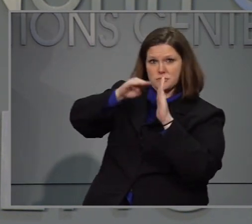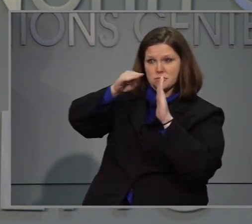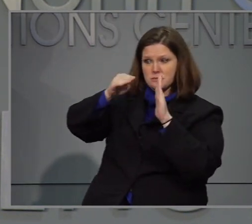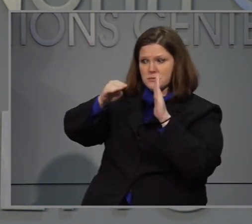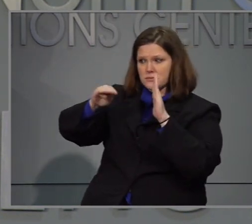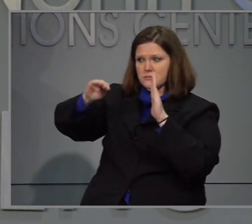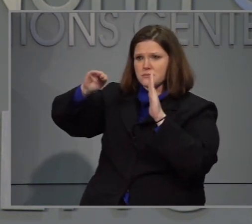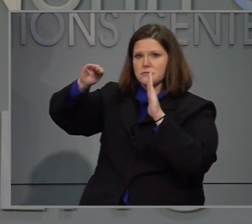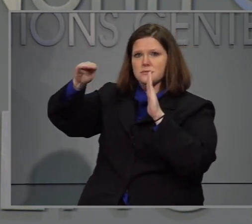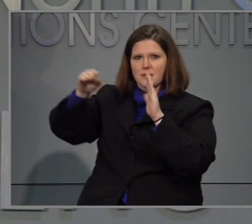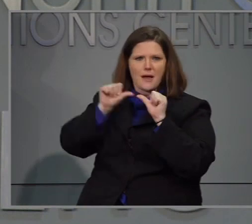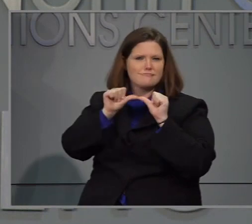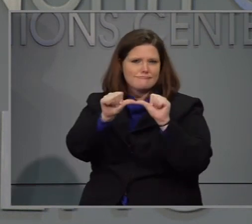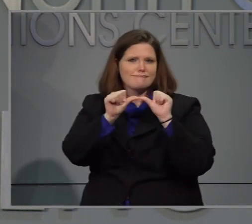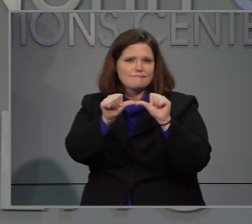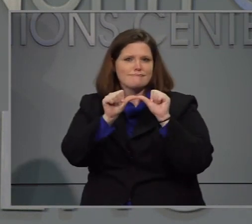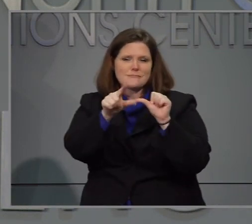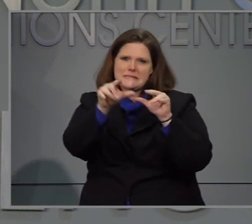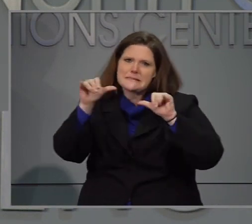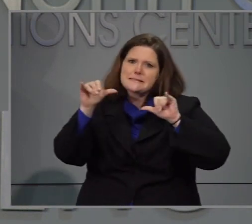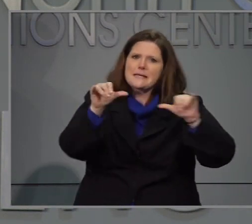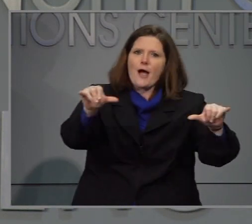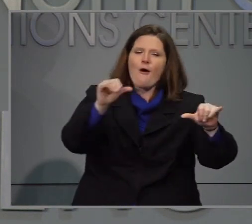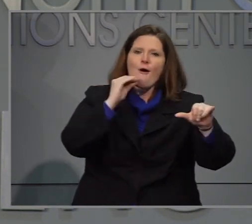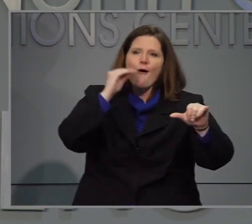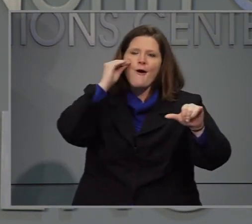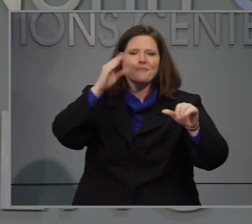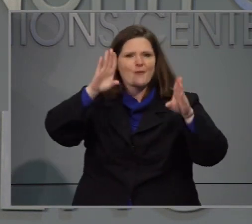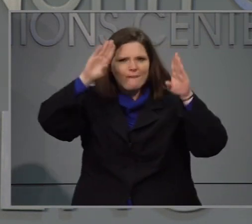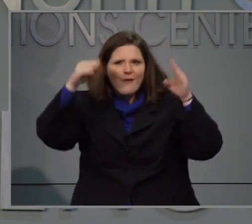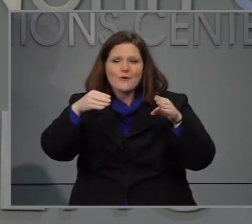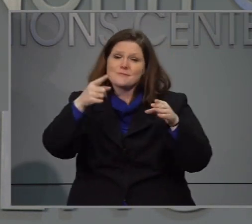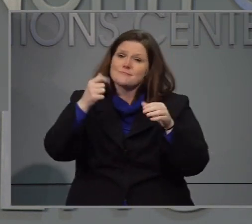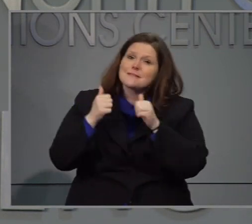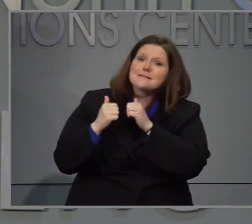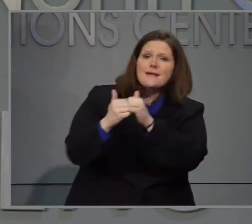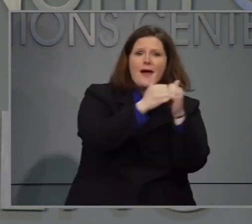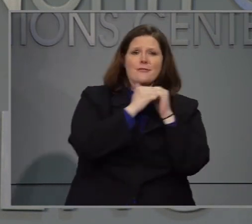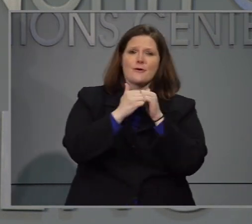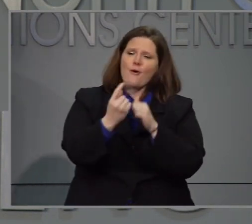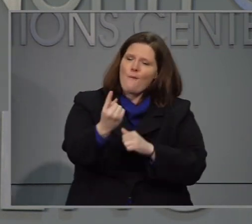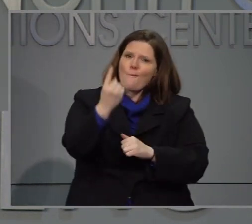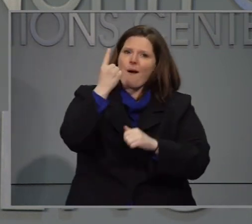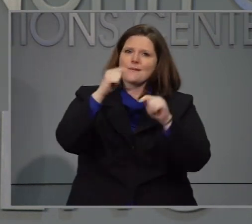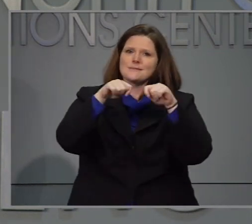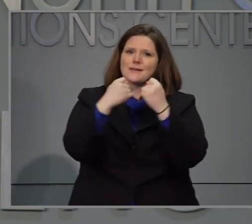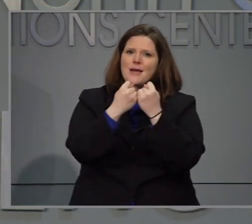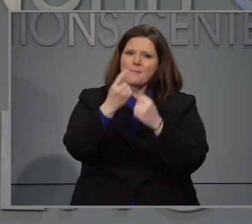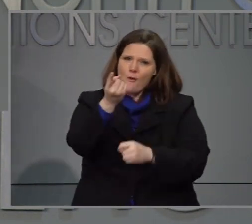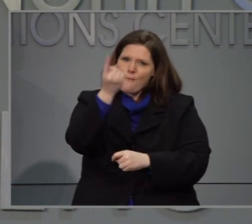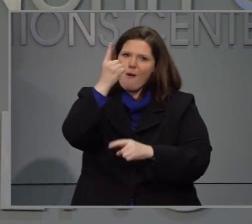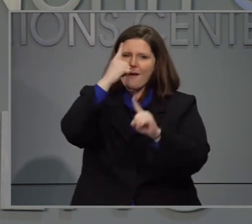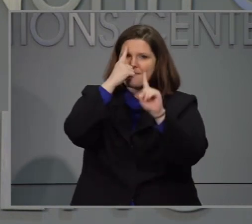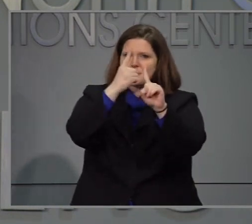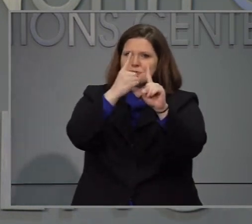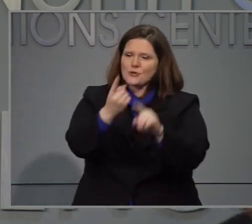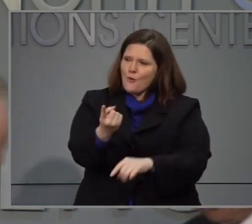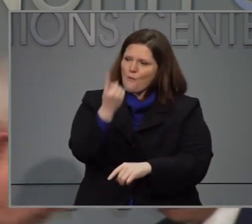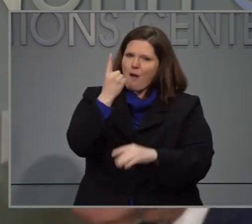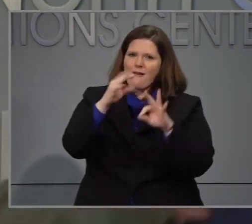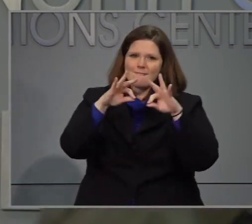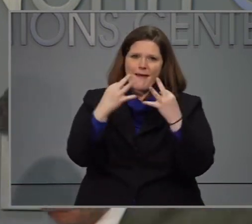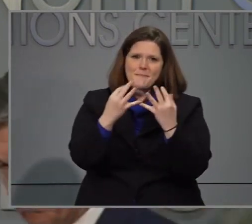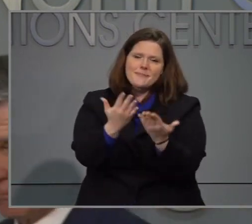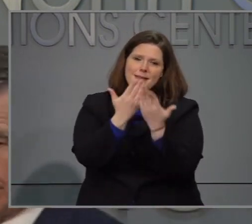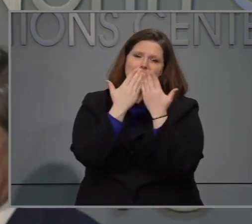las tendencias que dijo la secretaria Cohen. Si nos enfocamos en esto, superaremos esto juntos, un equipo, una misión y una familia. Gracias.